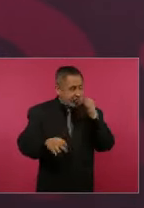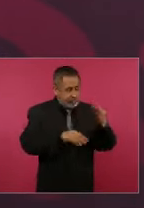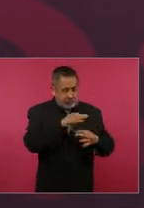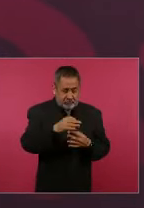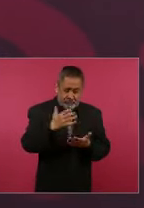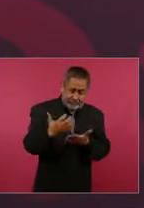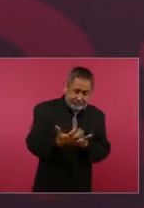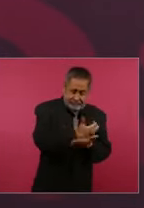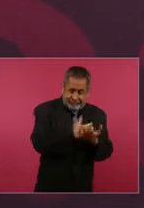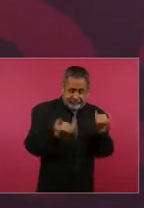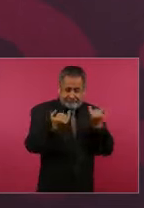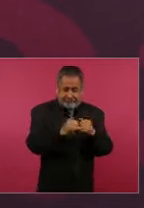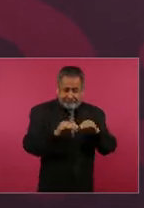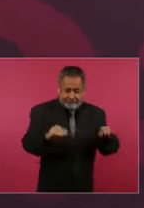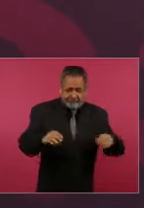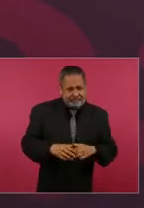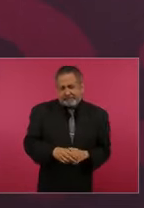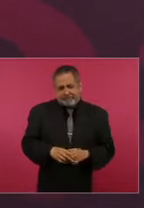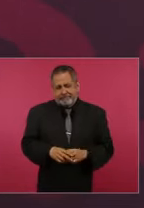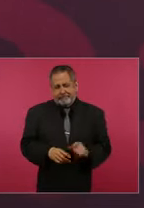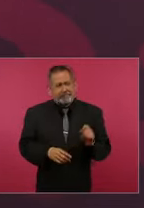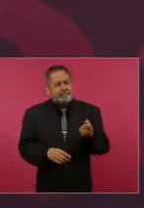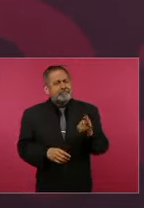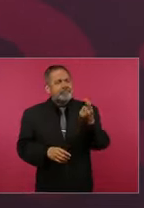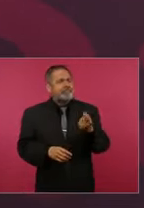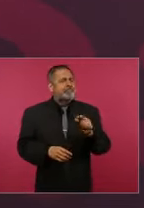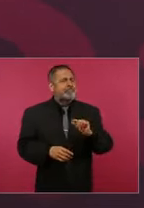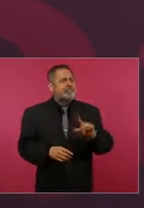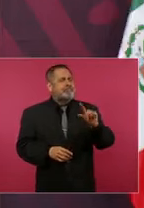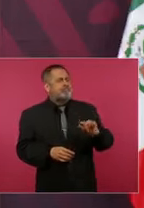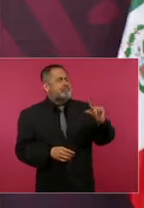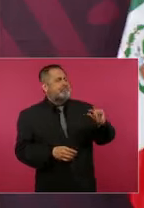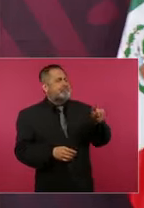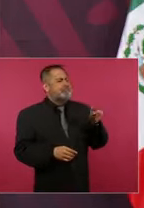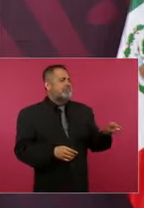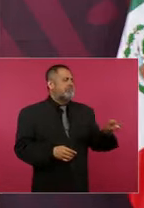Estamos hablando de las figuras. ¿Cuántas serán?